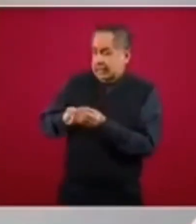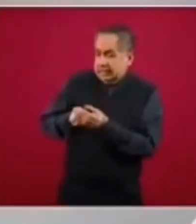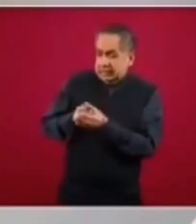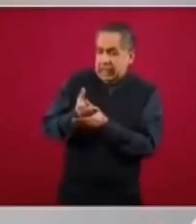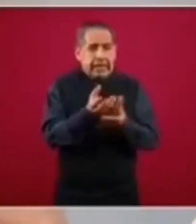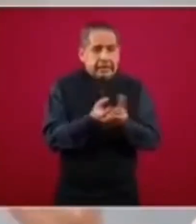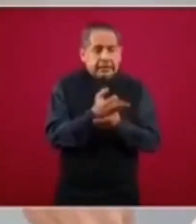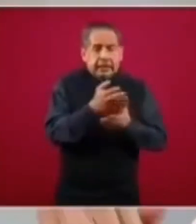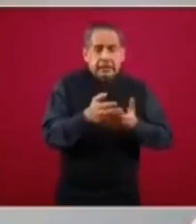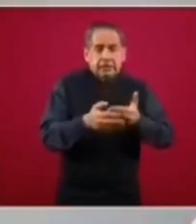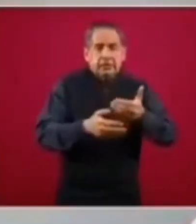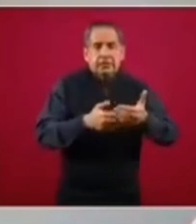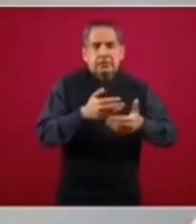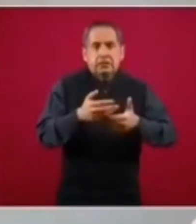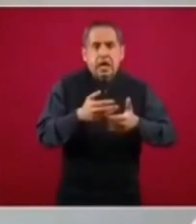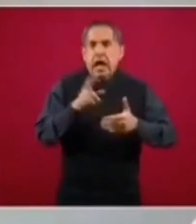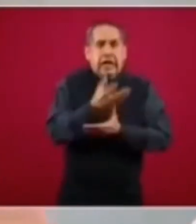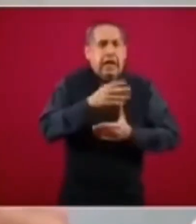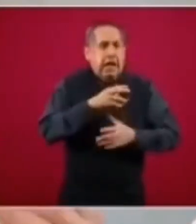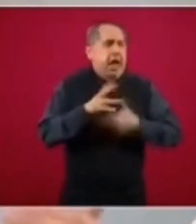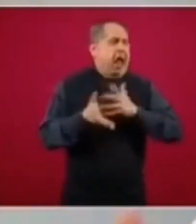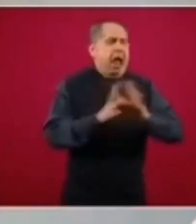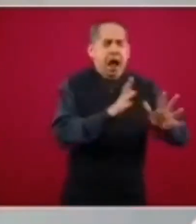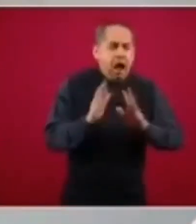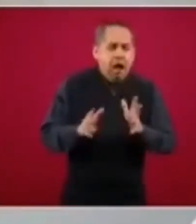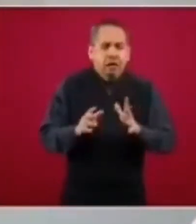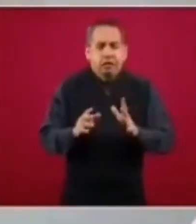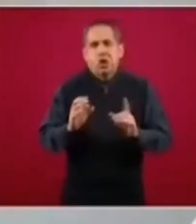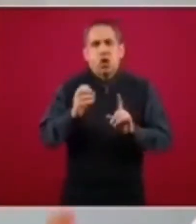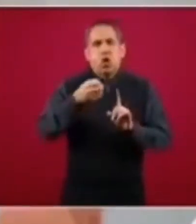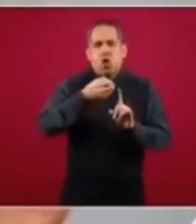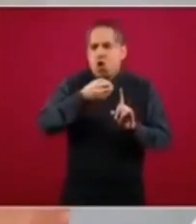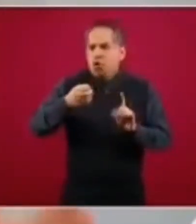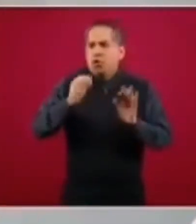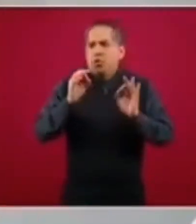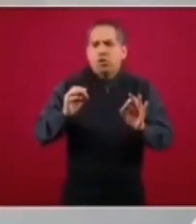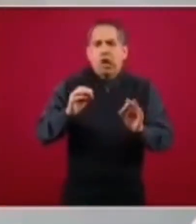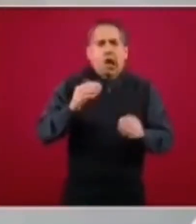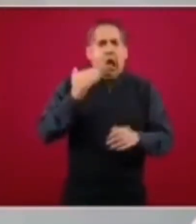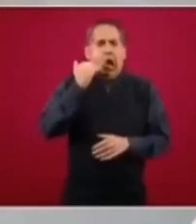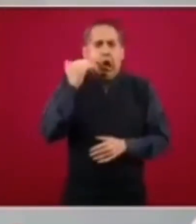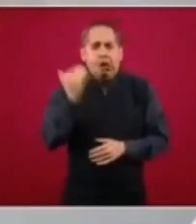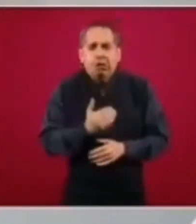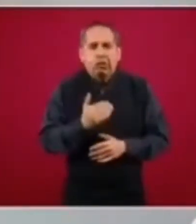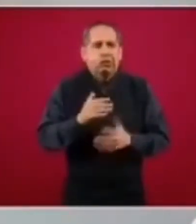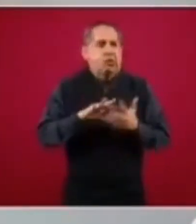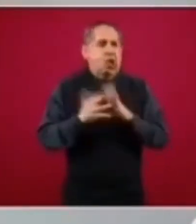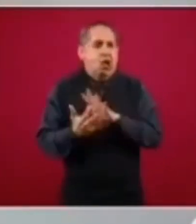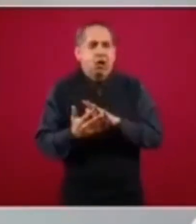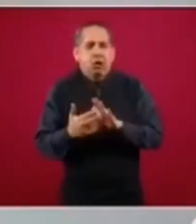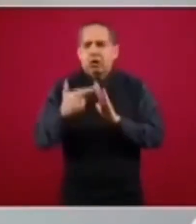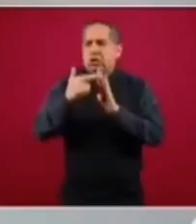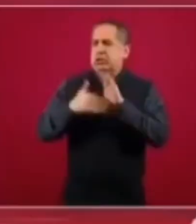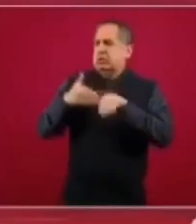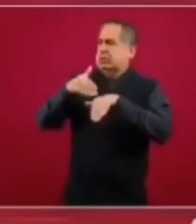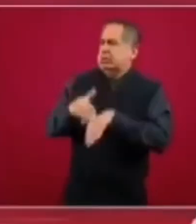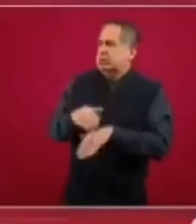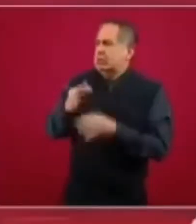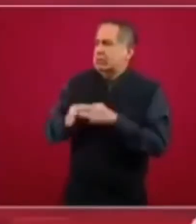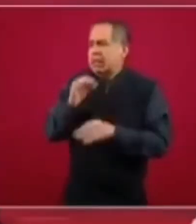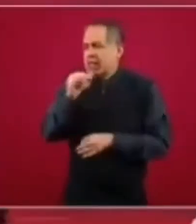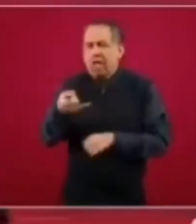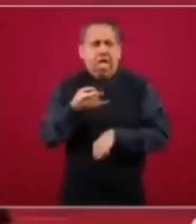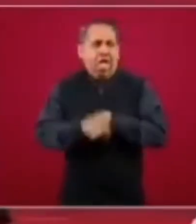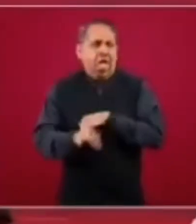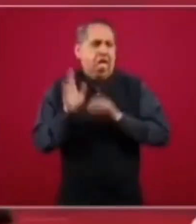la apertura, se haga demasiado rápido, que no se cuide el orden, que no se cumplan las medidas de seguridad sanitaria,